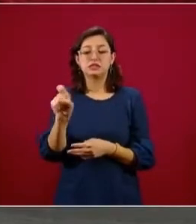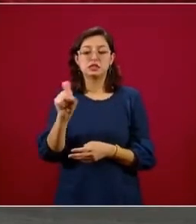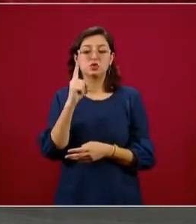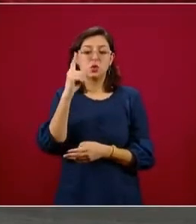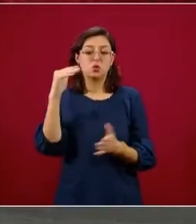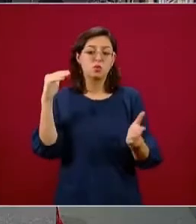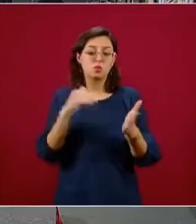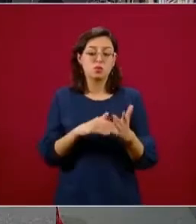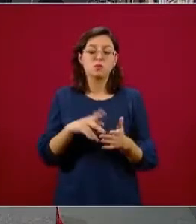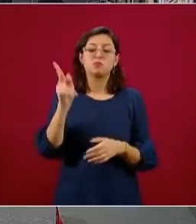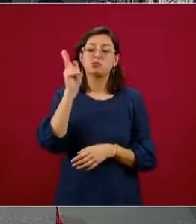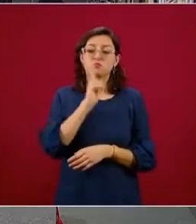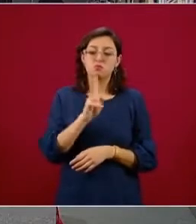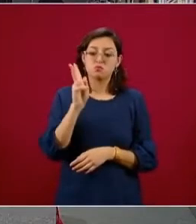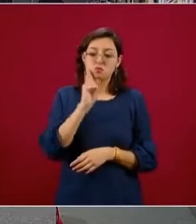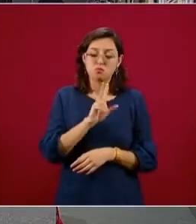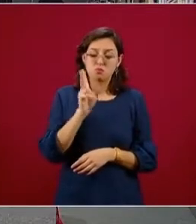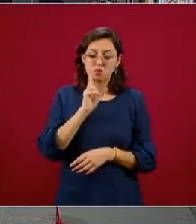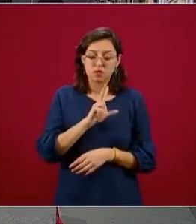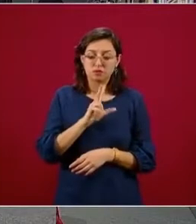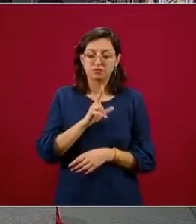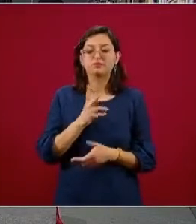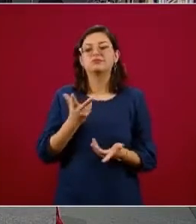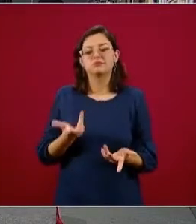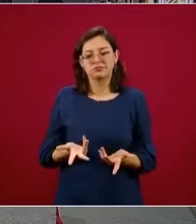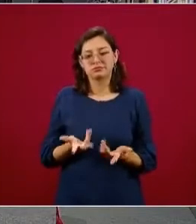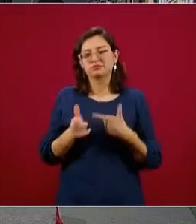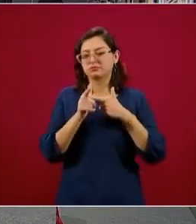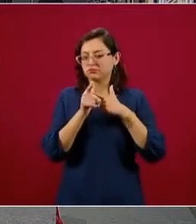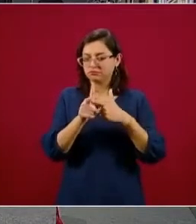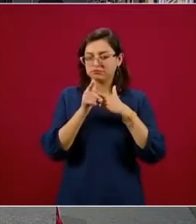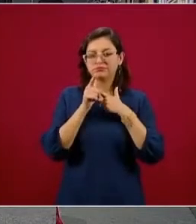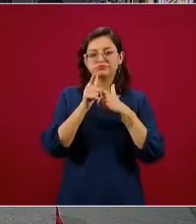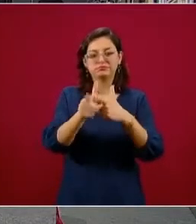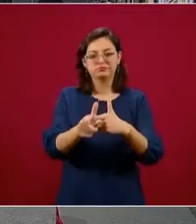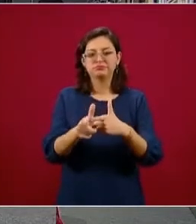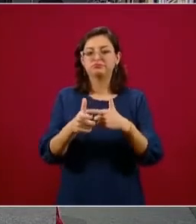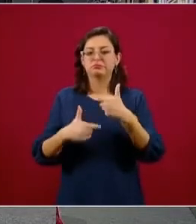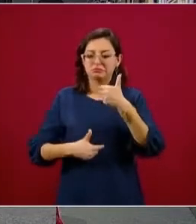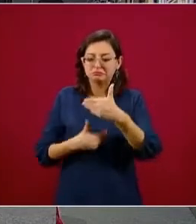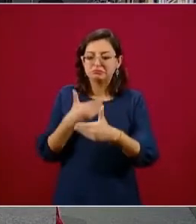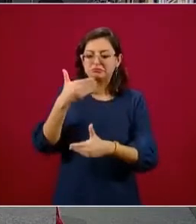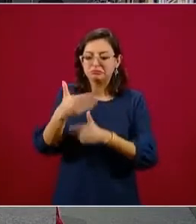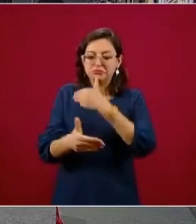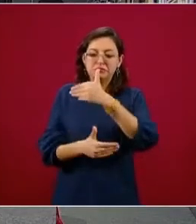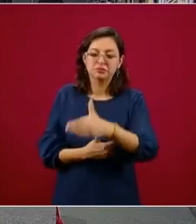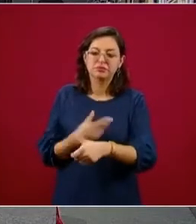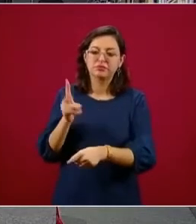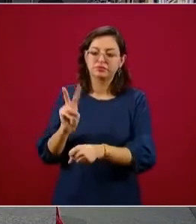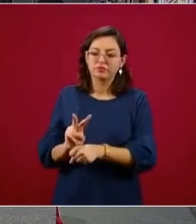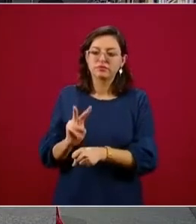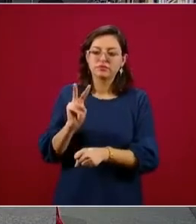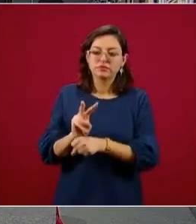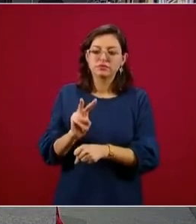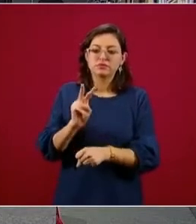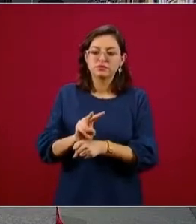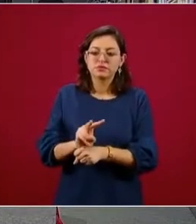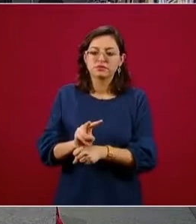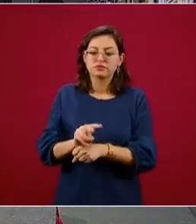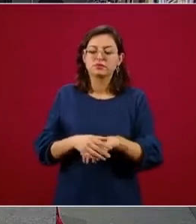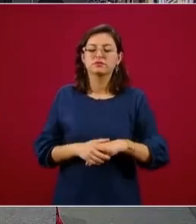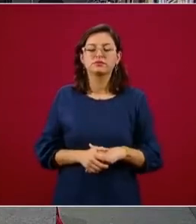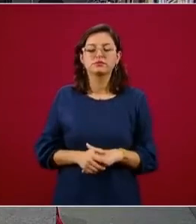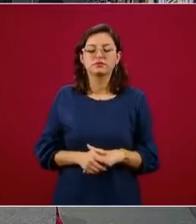101.900 pruebas, lo cual permite lógicamente continuar con este ejercicio, con la vigilancia epidemiológica.